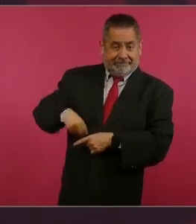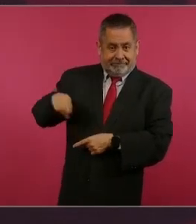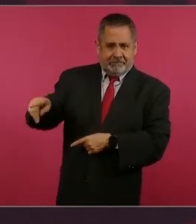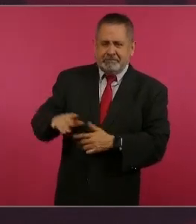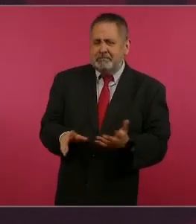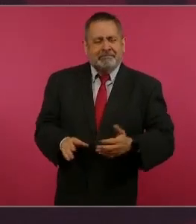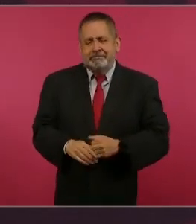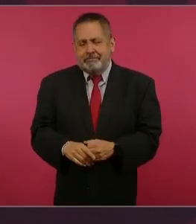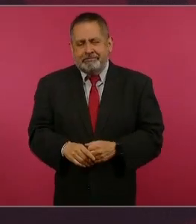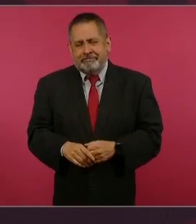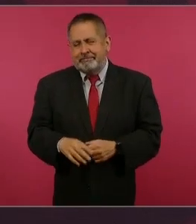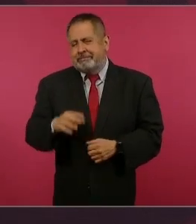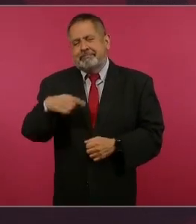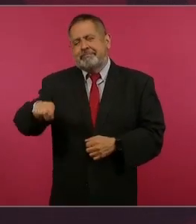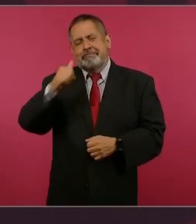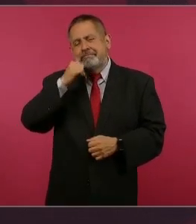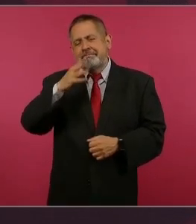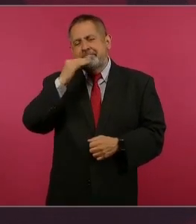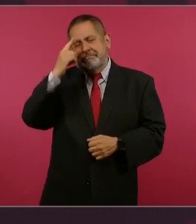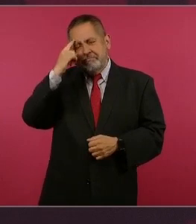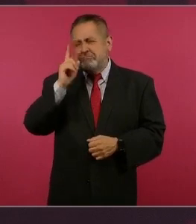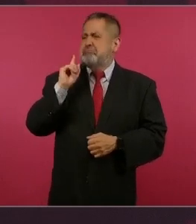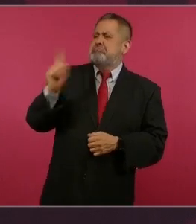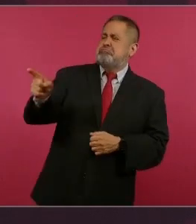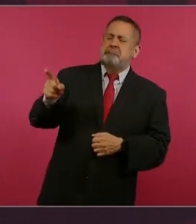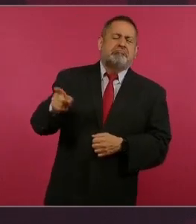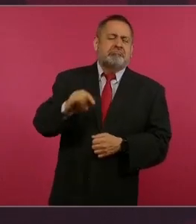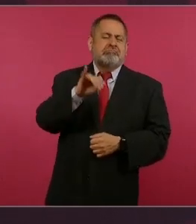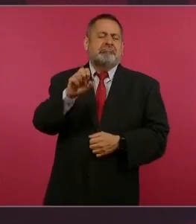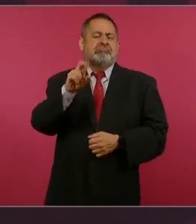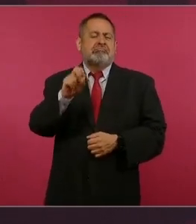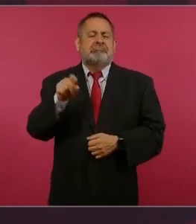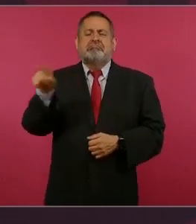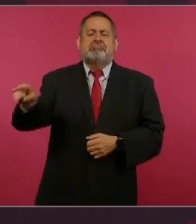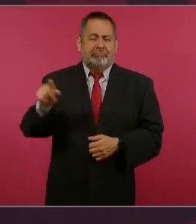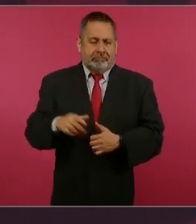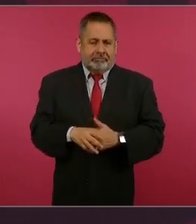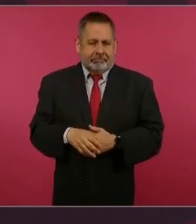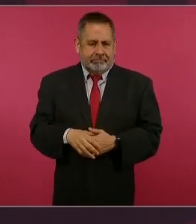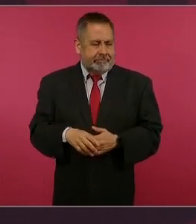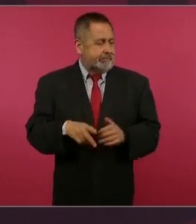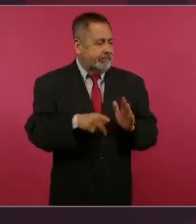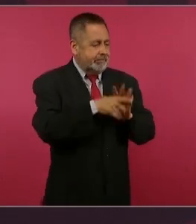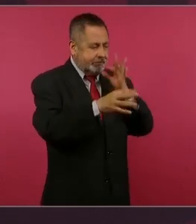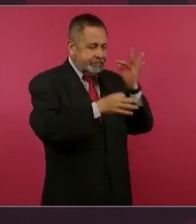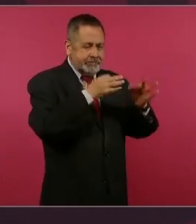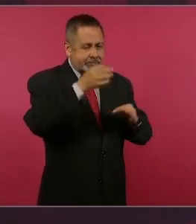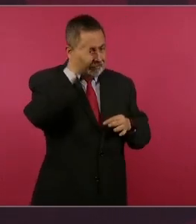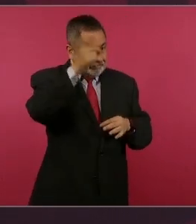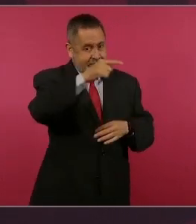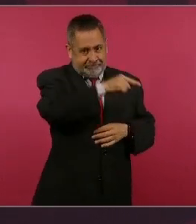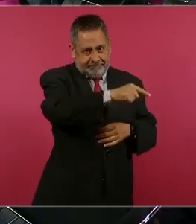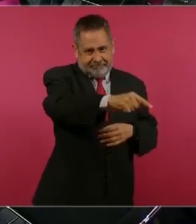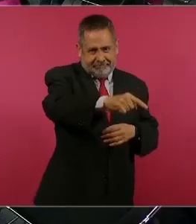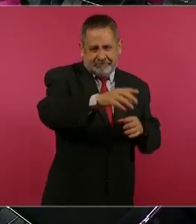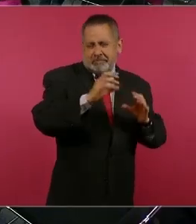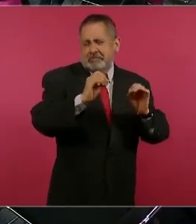porque es muy fácil, ¿no?, que los dueños de medios